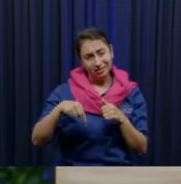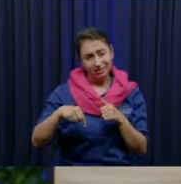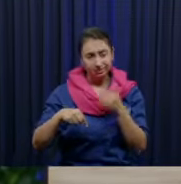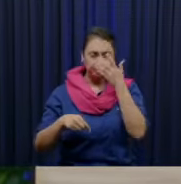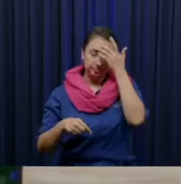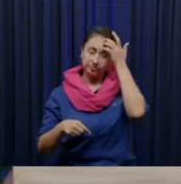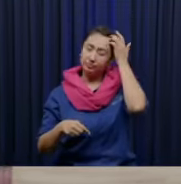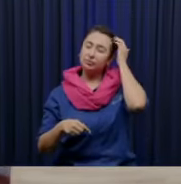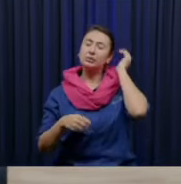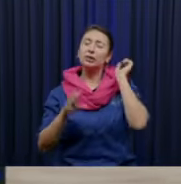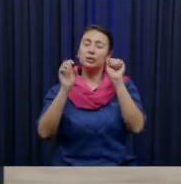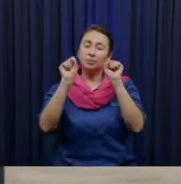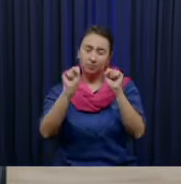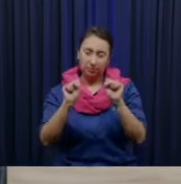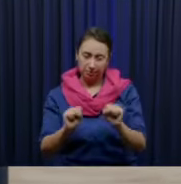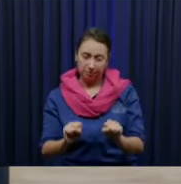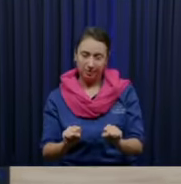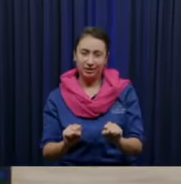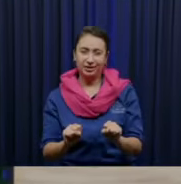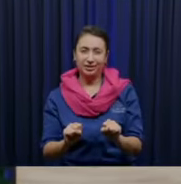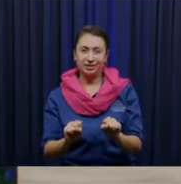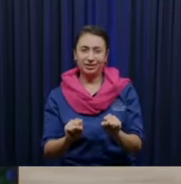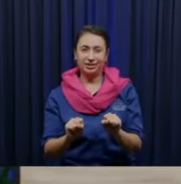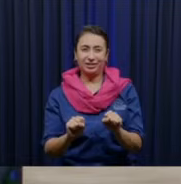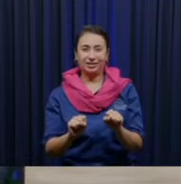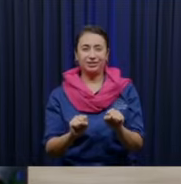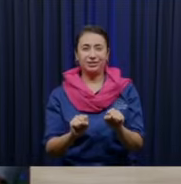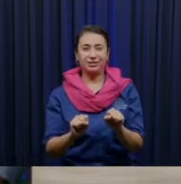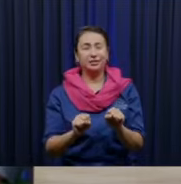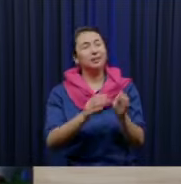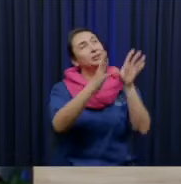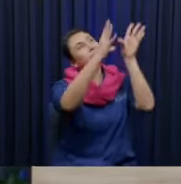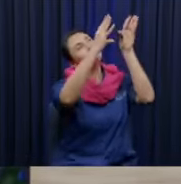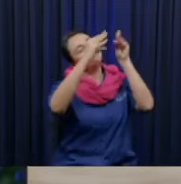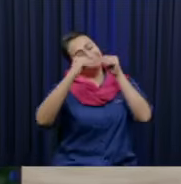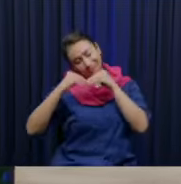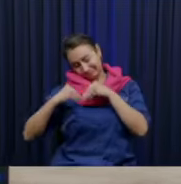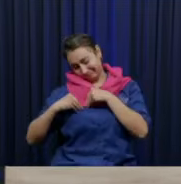El más grande te está esperando con los brazos abiertos.